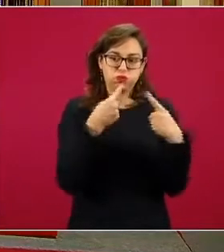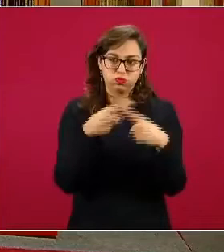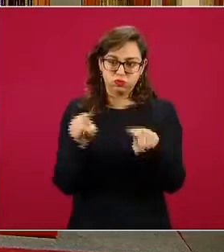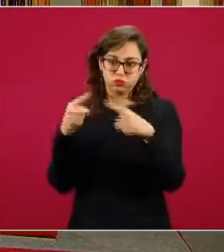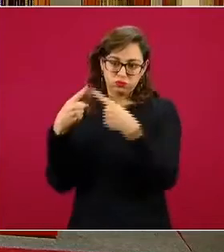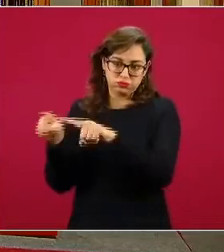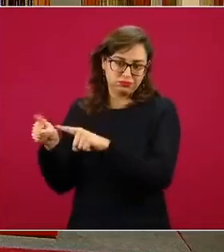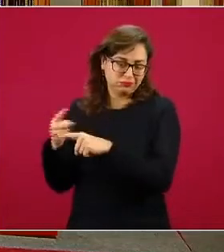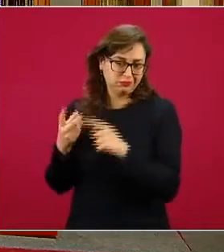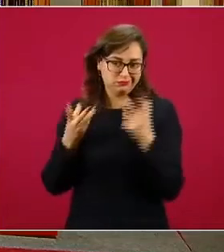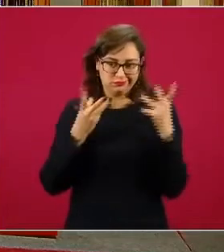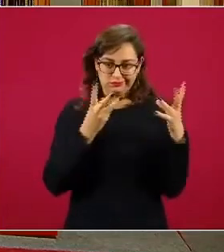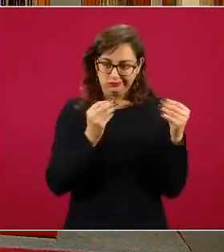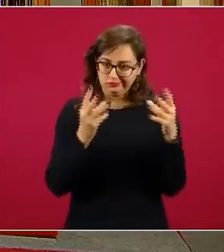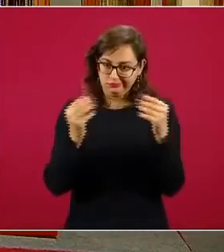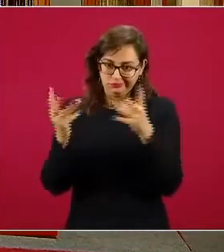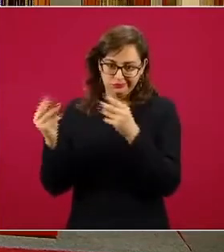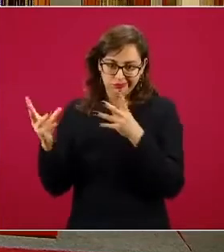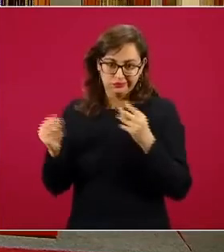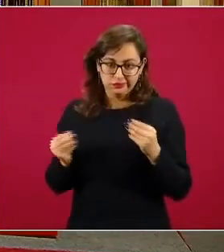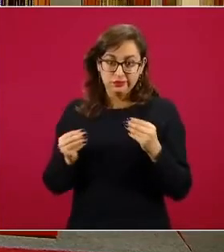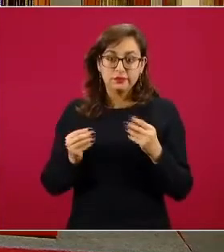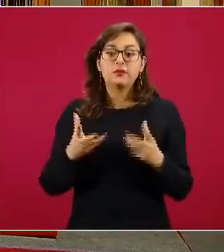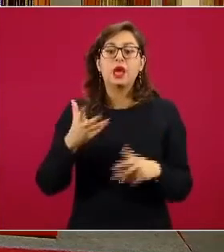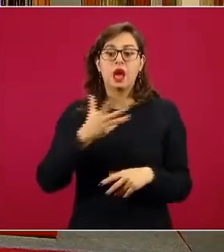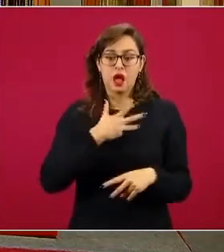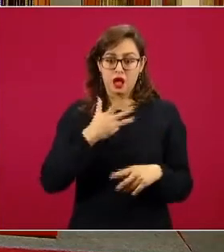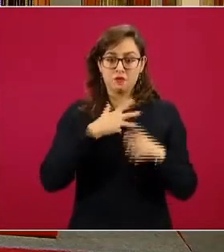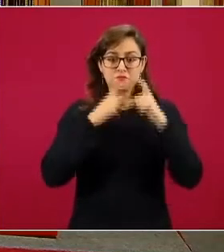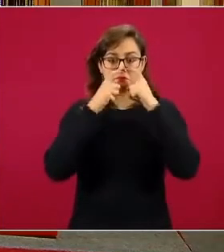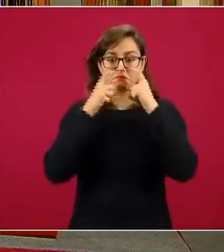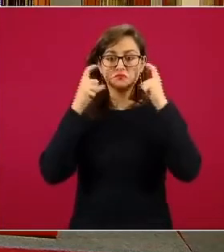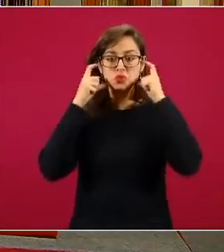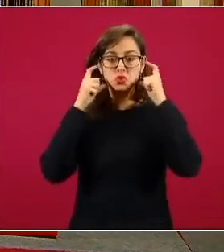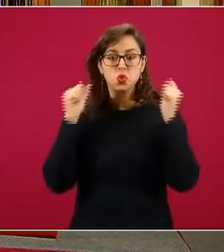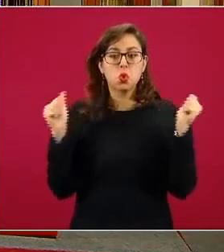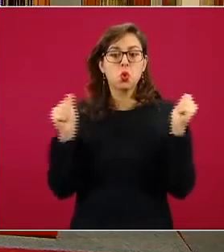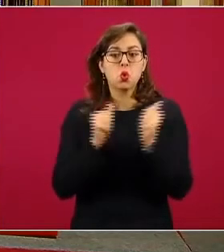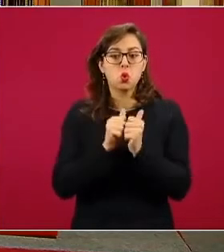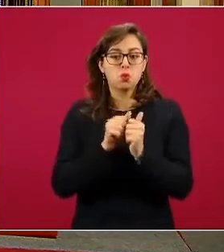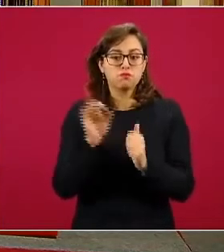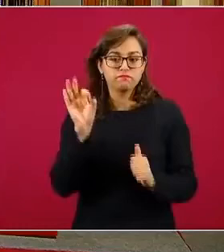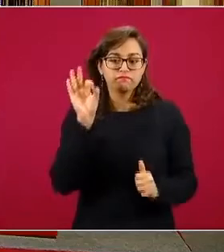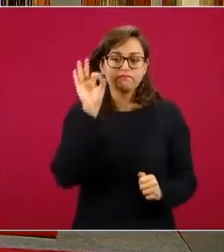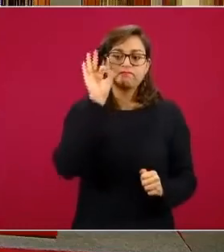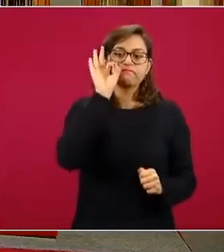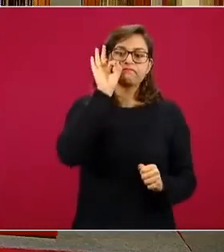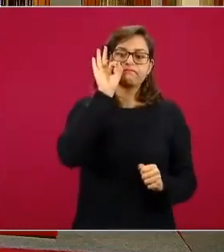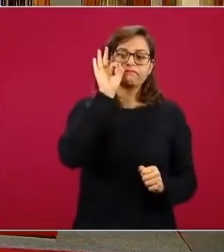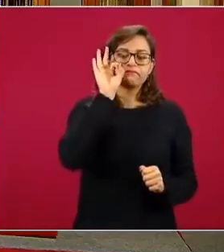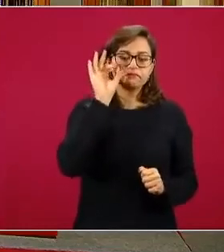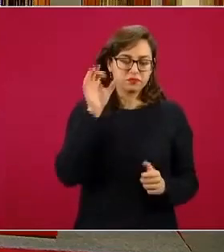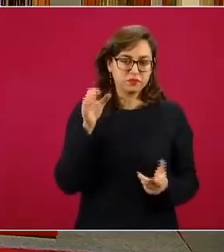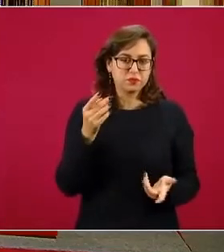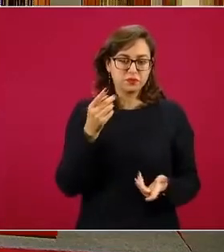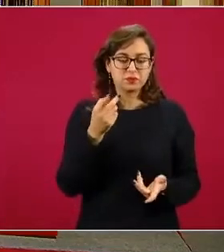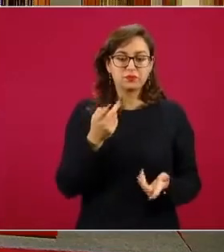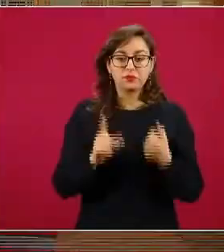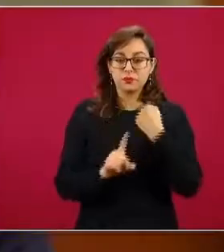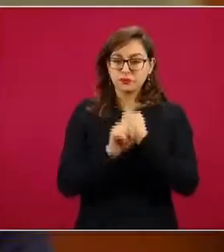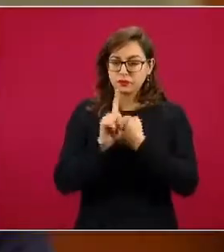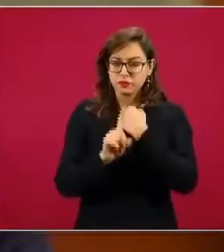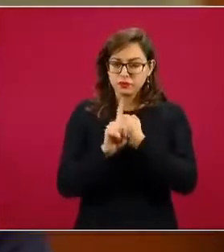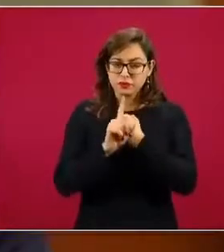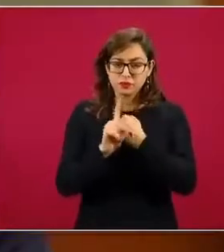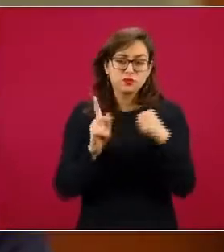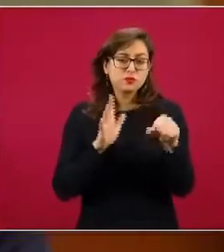Uno de ellos utiliza una válvula, como lo comentas, Liliana. El problema de